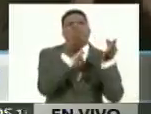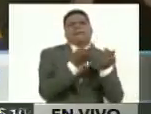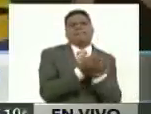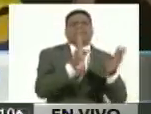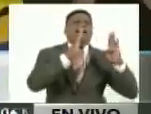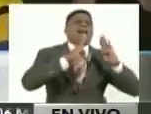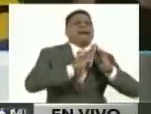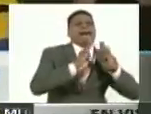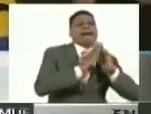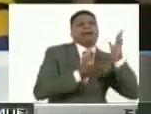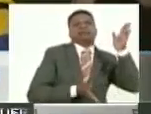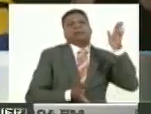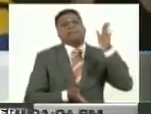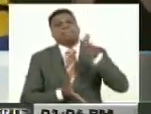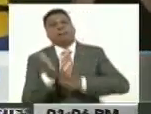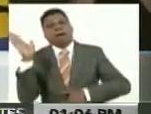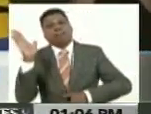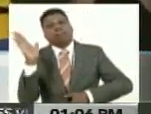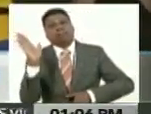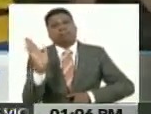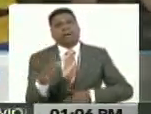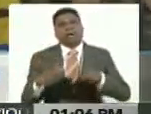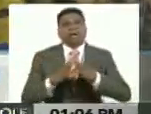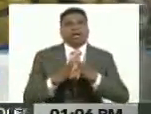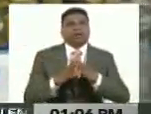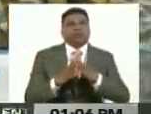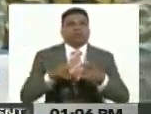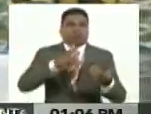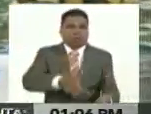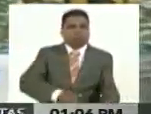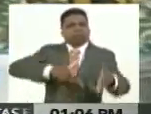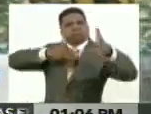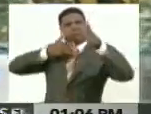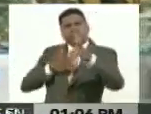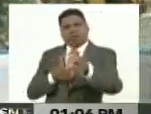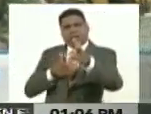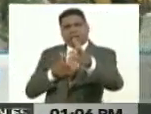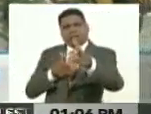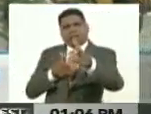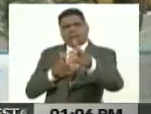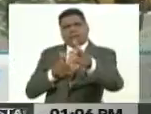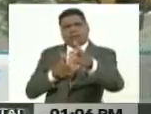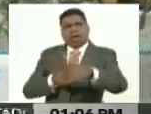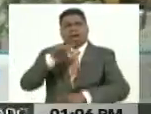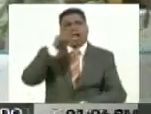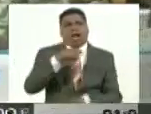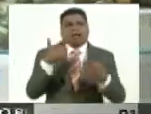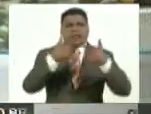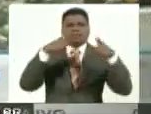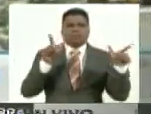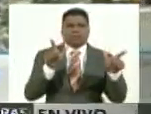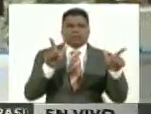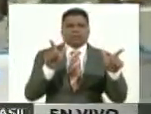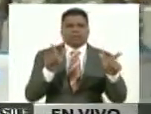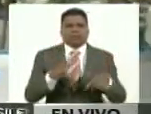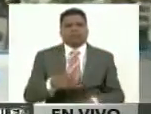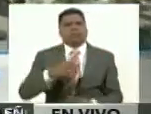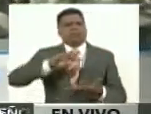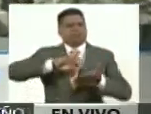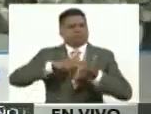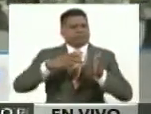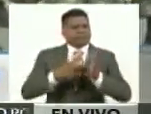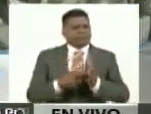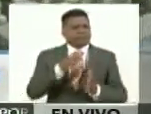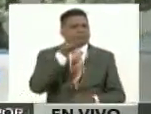hogar, y salir empuñando los fusiles a esta gesta libertaria. Es decir,